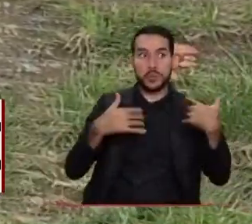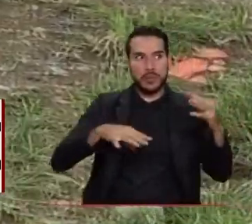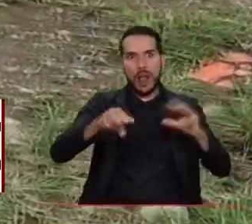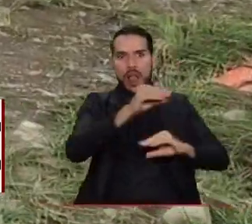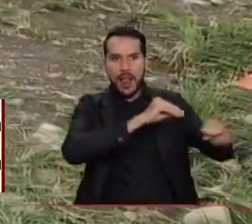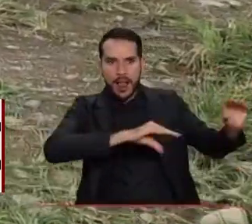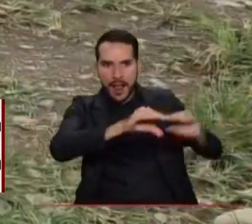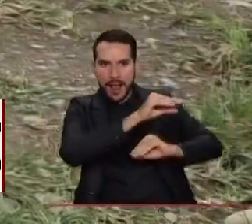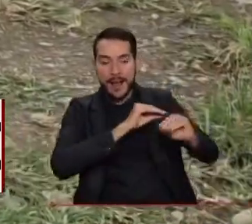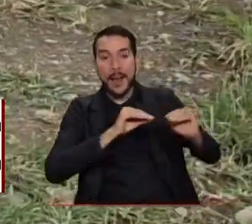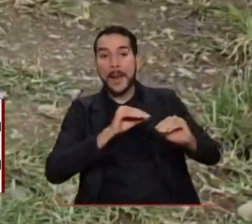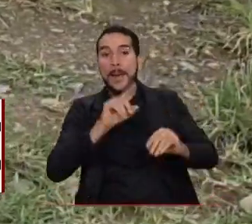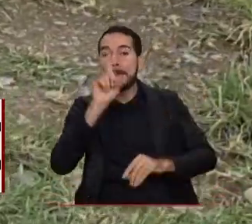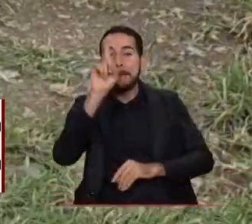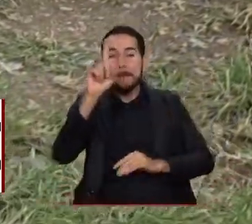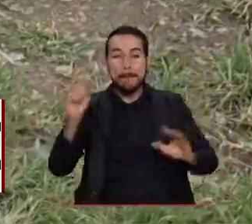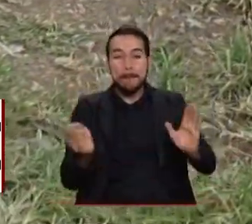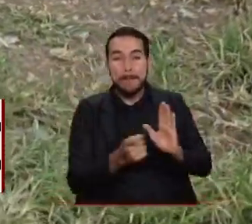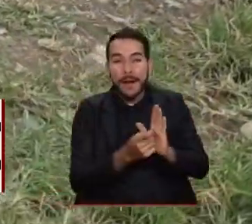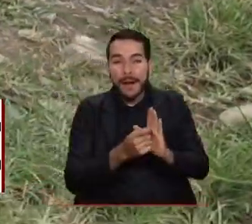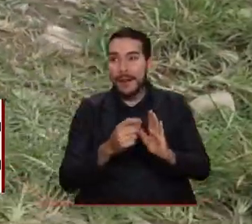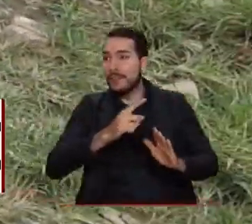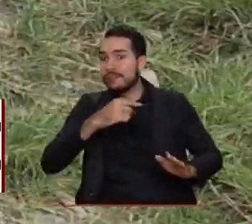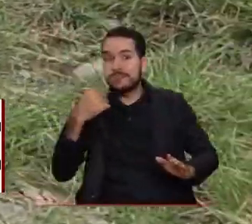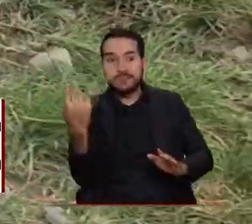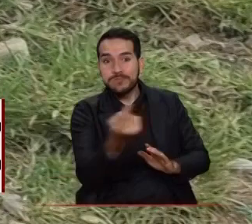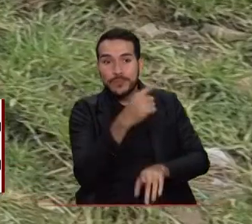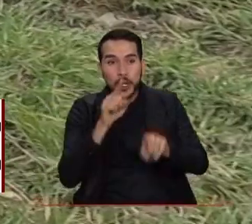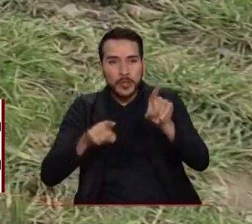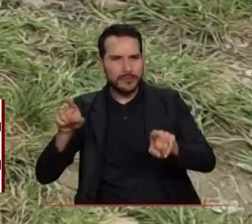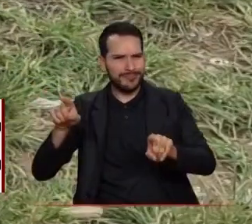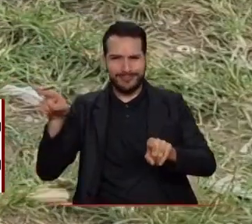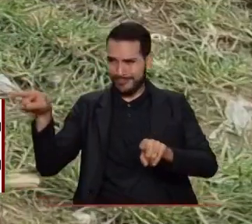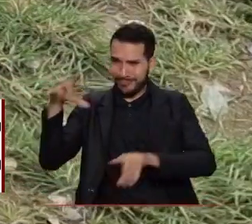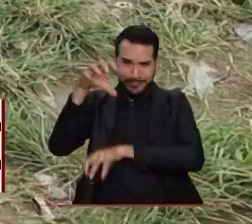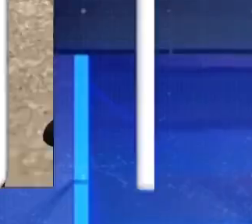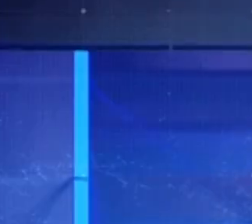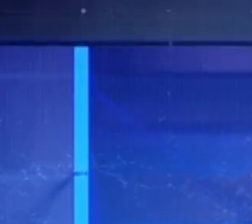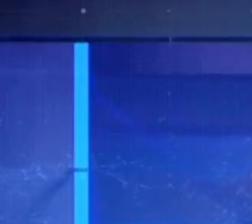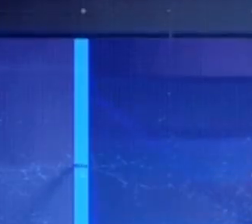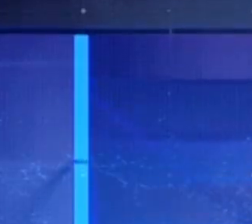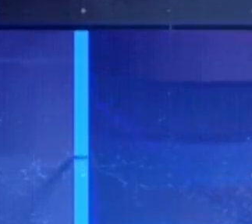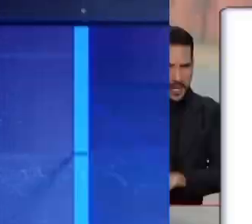coinciden en no dejar que estos grupos controlen los territorios.